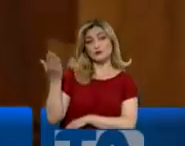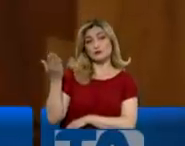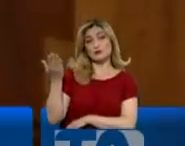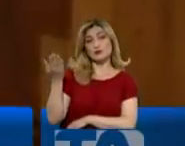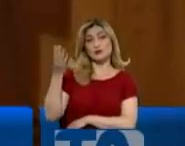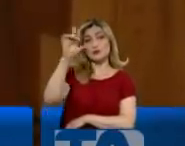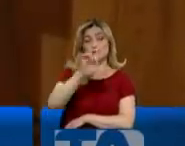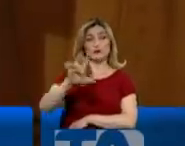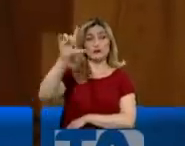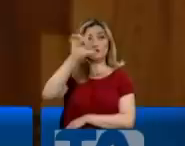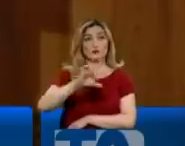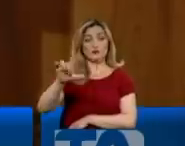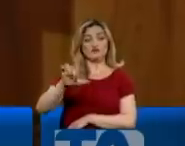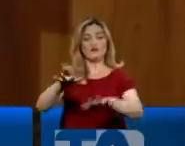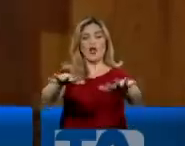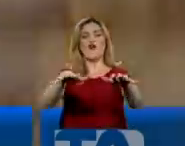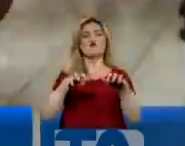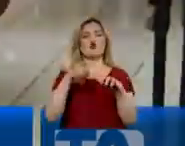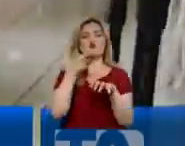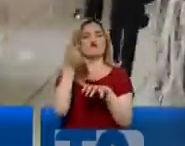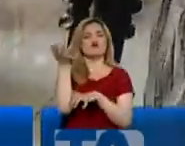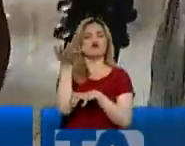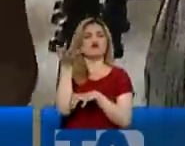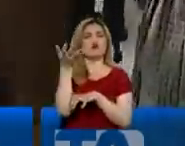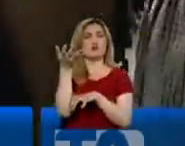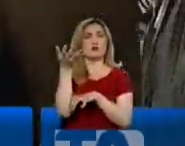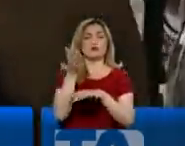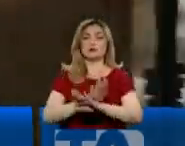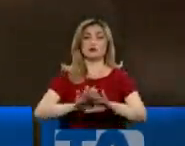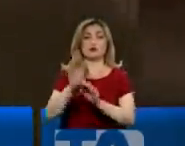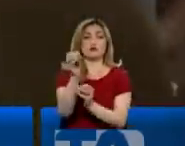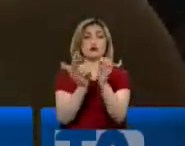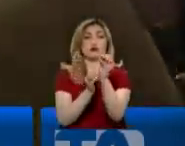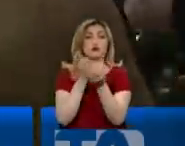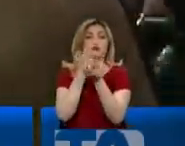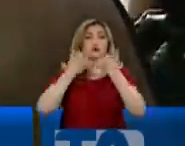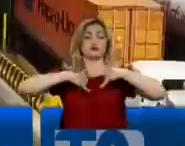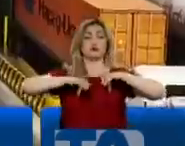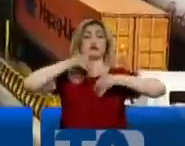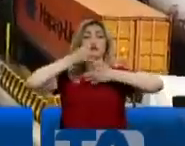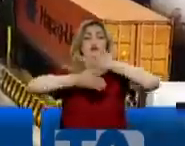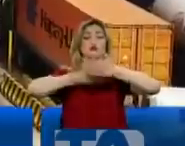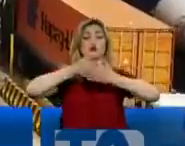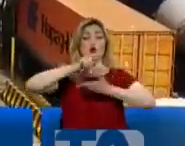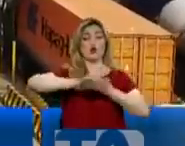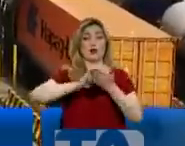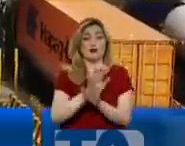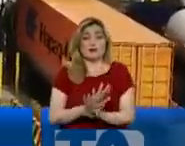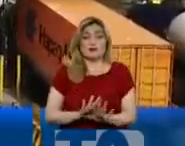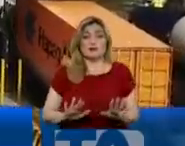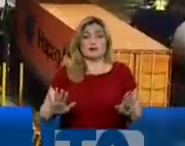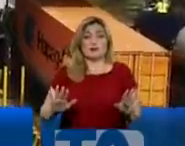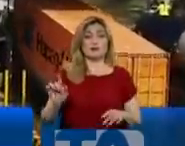cuentas este lunes en el auditorio del gobierno provincial al término en su despacho dio a conocer que continuará con el proceso de terminación de los contratos